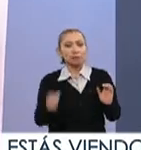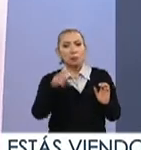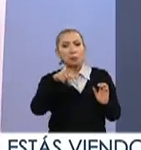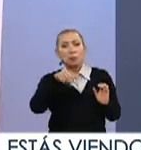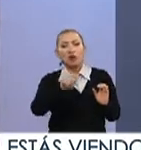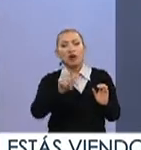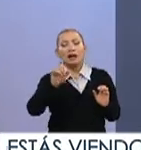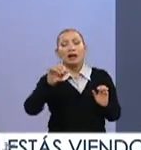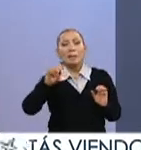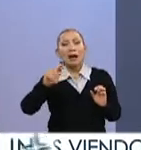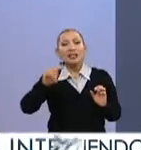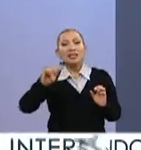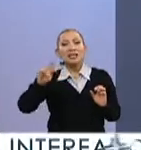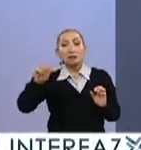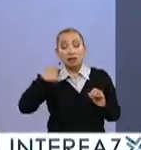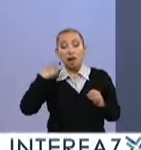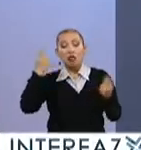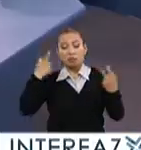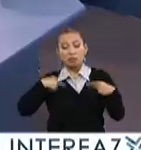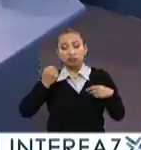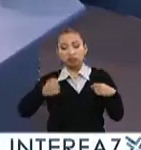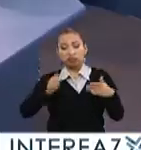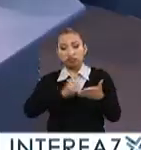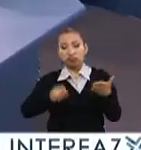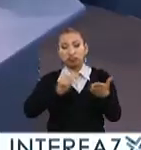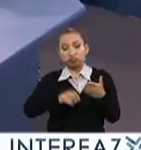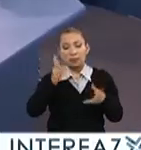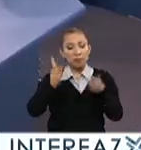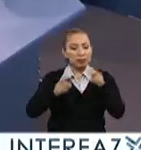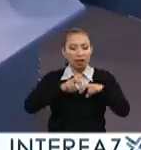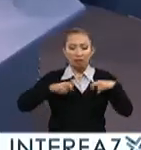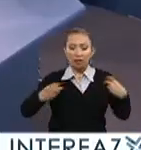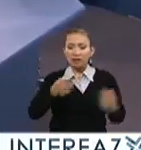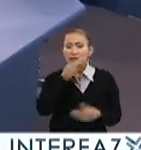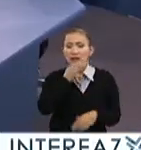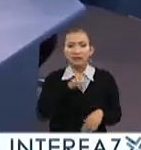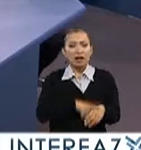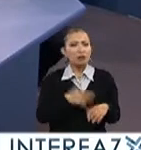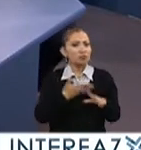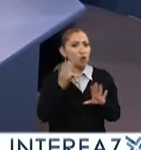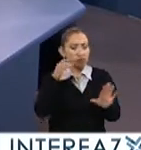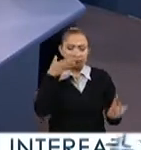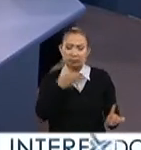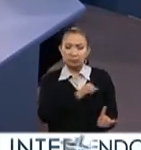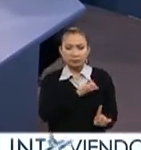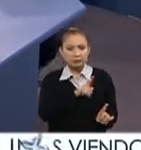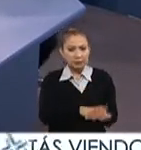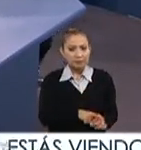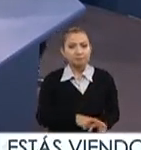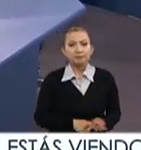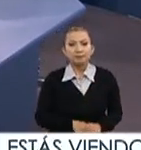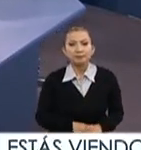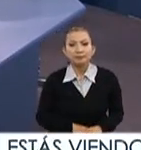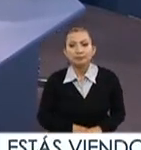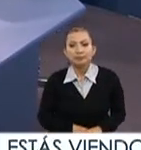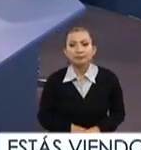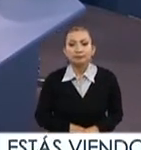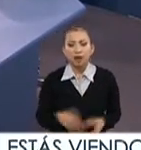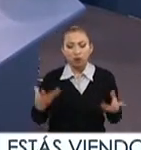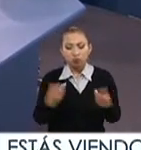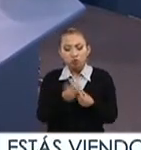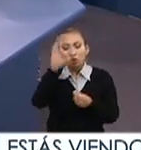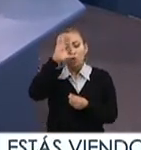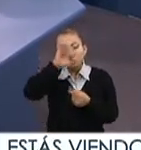Patti Smith y varios escritores que estuvieron charlando. Es un festival muy particular, Omar, que junta